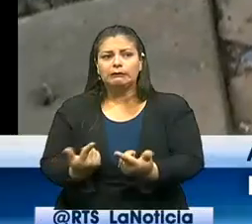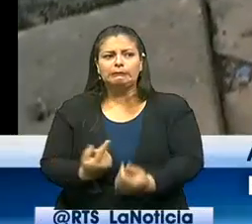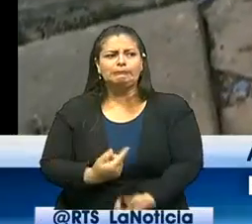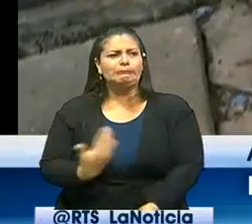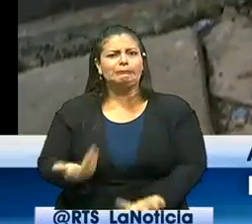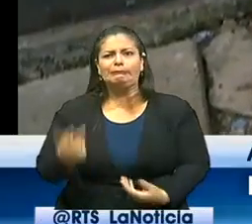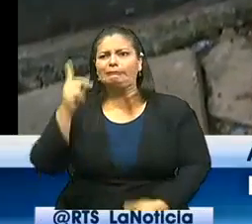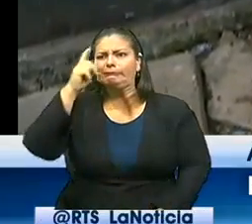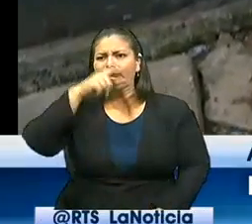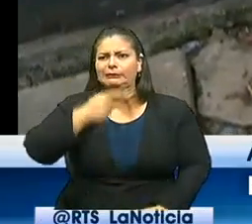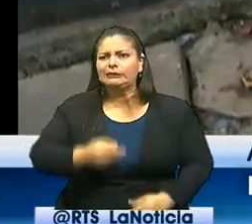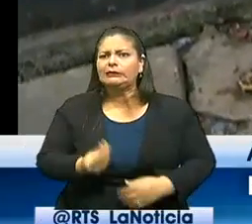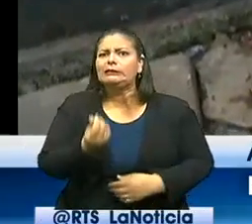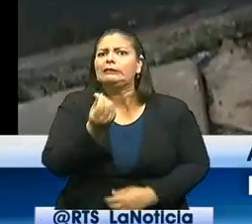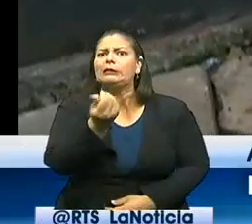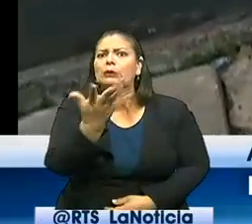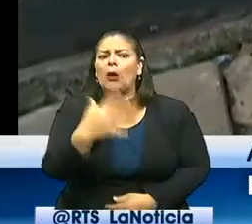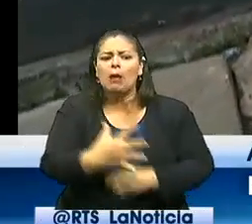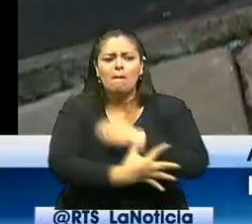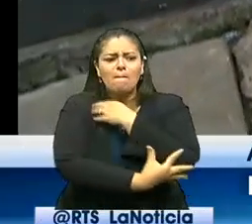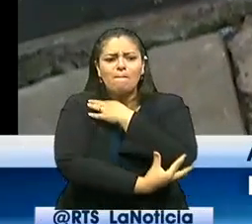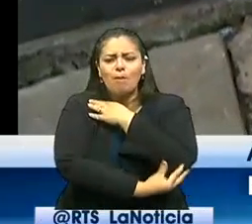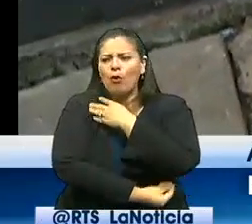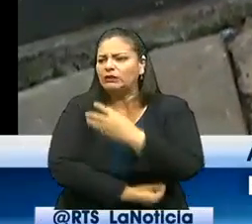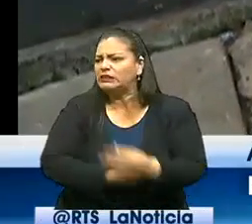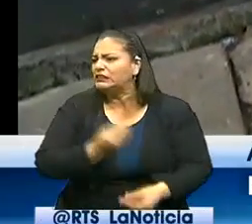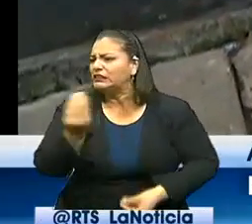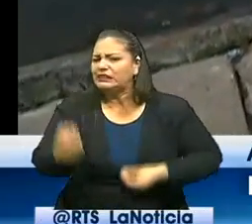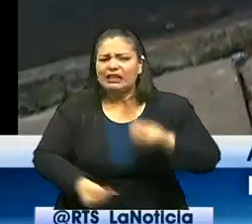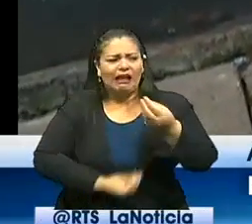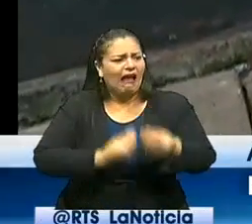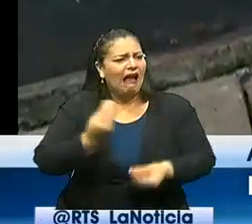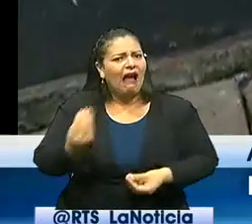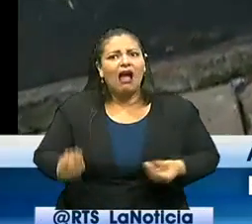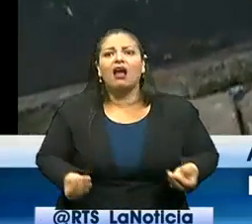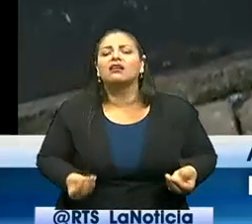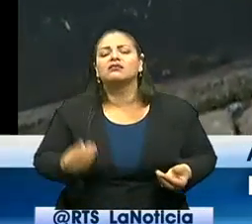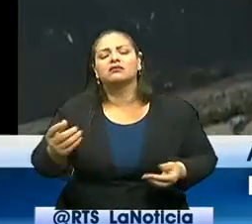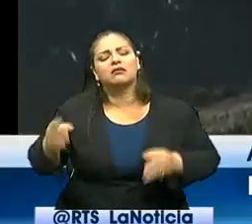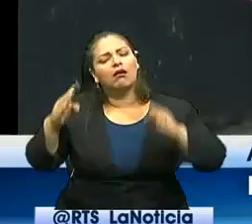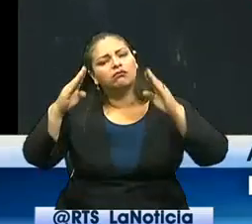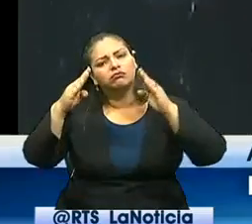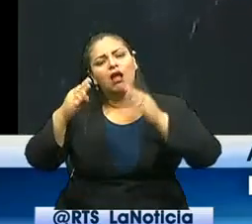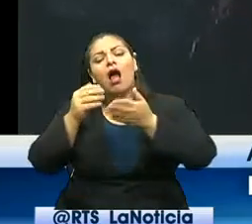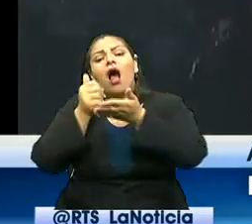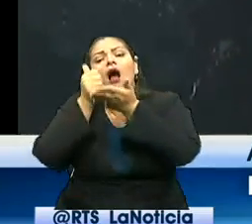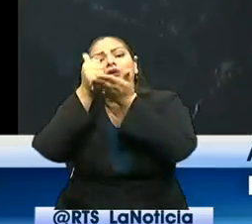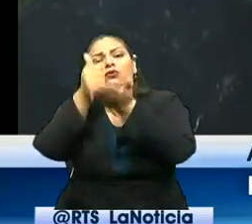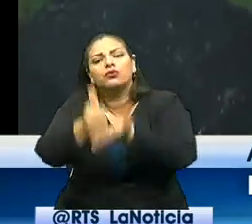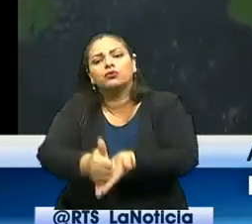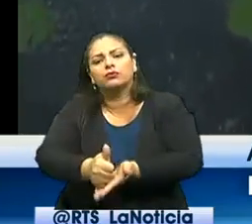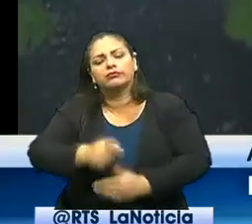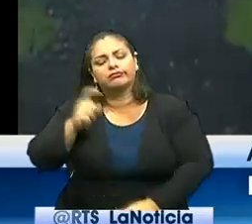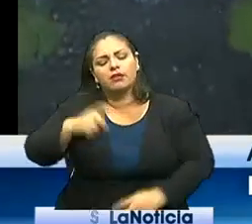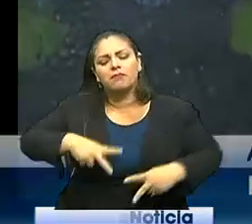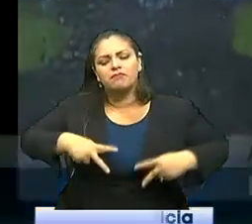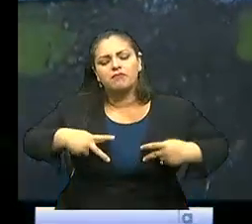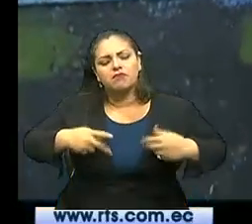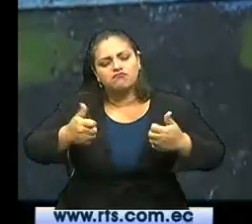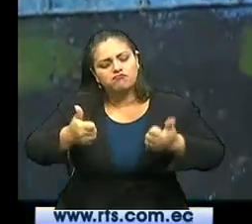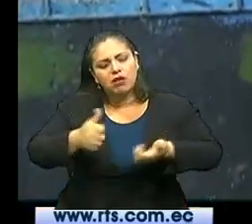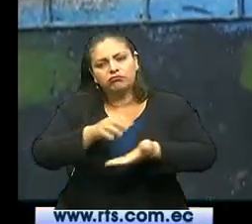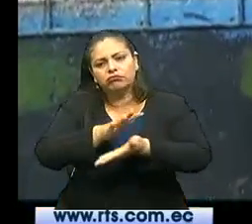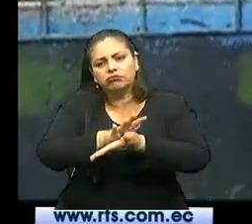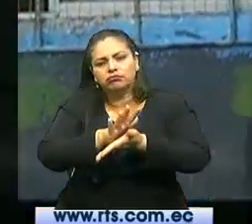para que la tarea sea menos dura y ellas puedan vivir en un ambiente digno y seguro. Informó Marcela